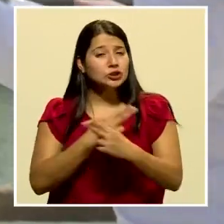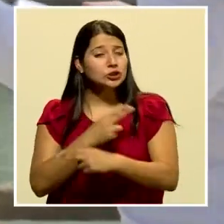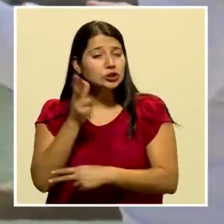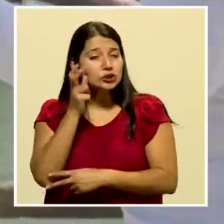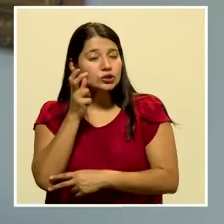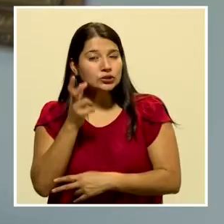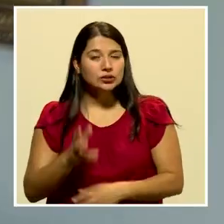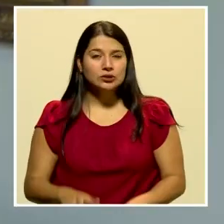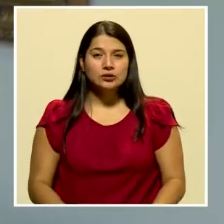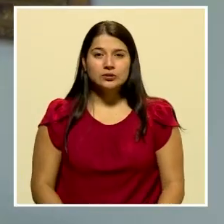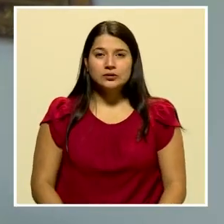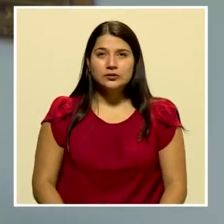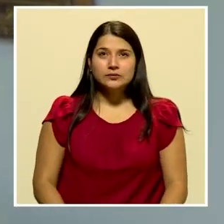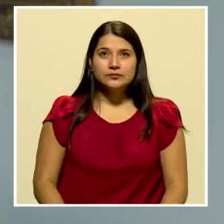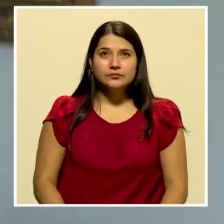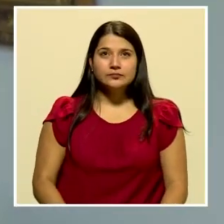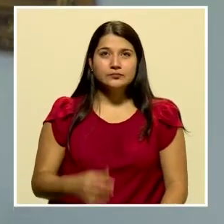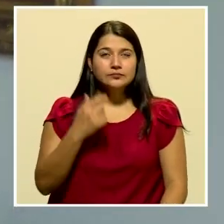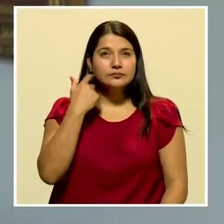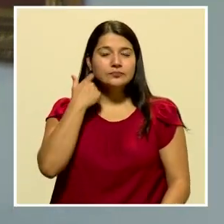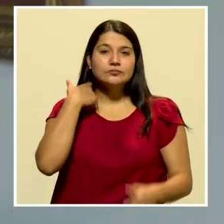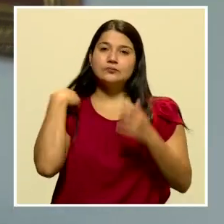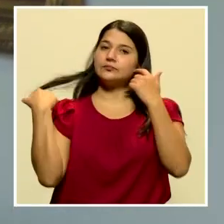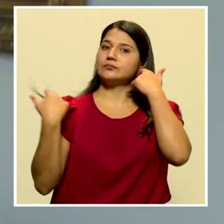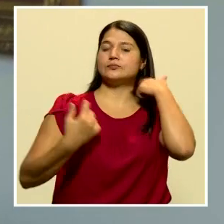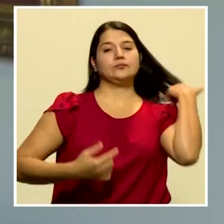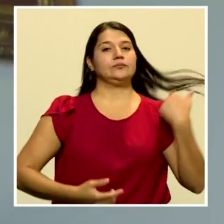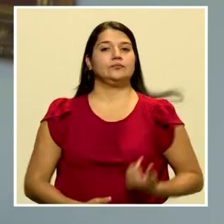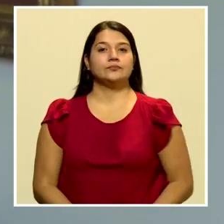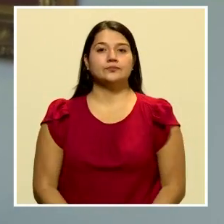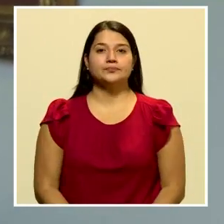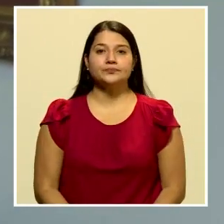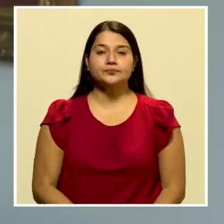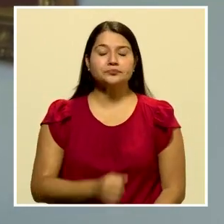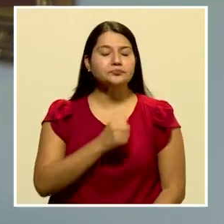con ese mensaje que fue un poco nuestro.